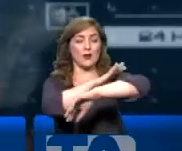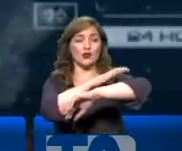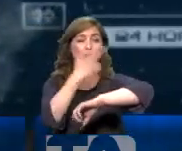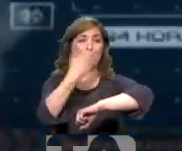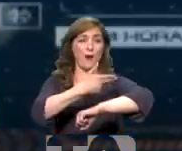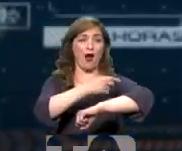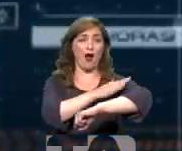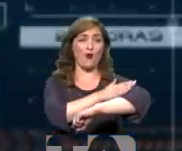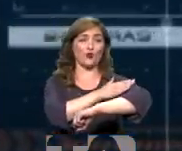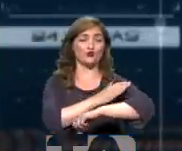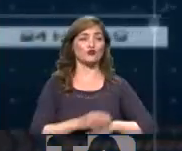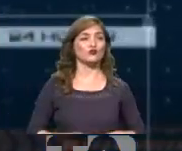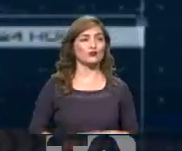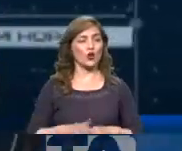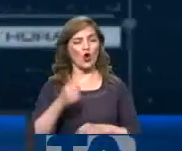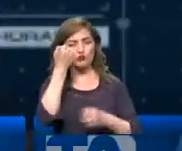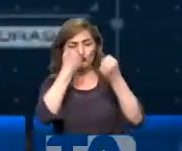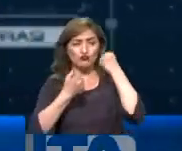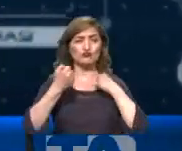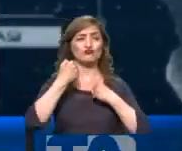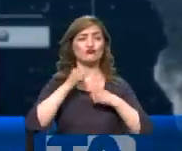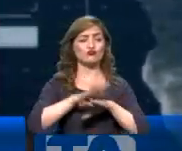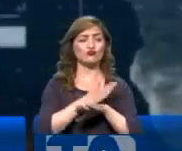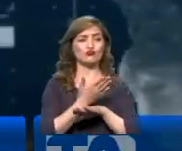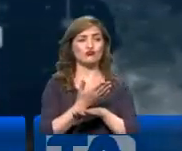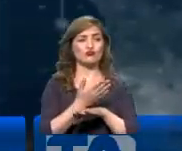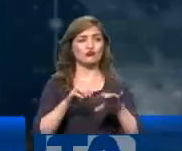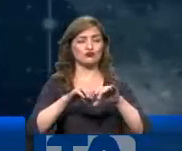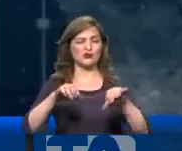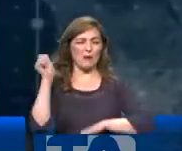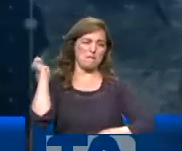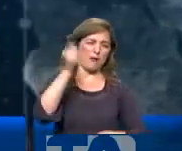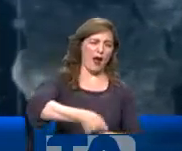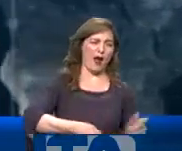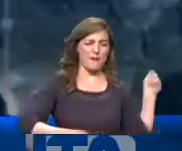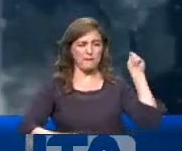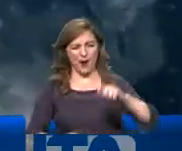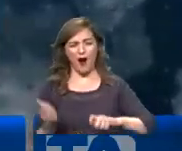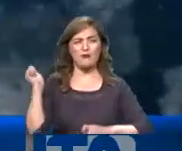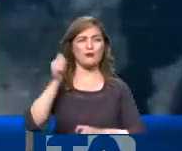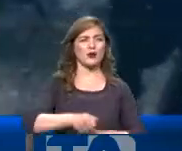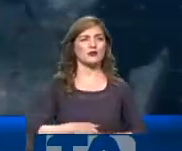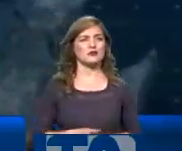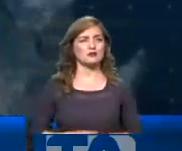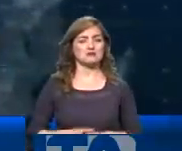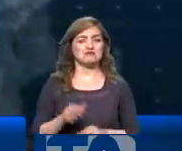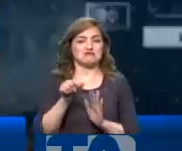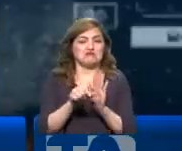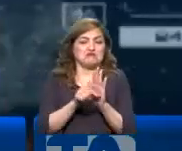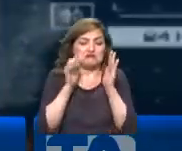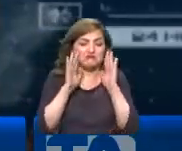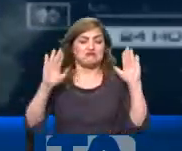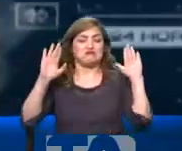otros tres, según el parte médico, tienen golpes contusos, producto del uso de instrumentos contundentes en medio de la pelea, de la que aún no se tiene mayores detalles.